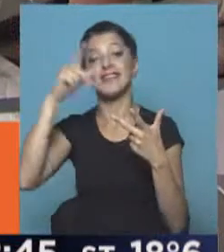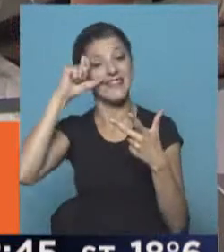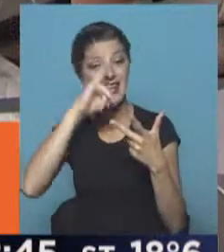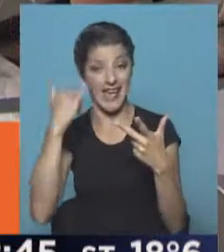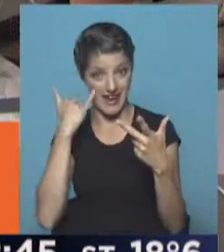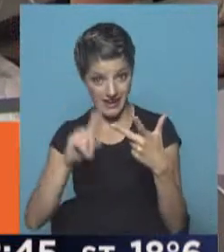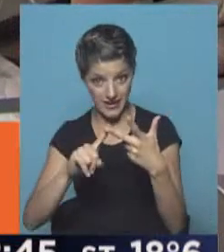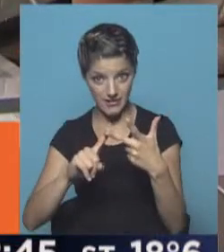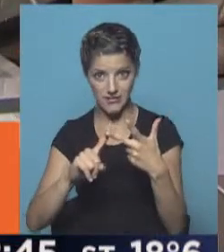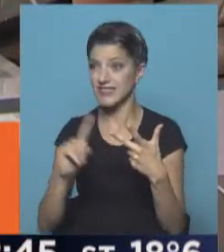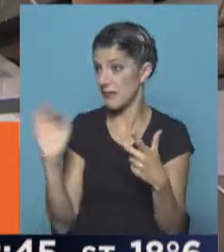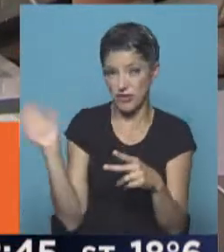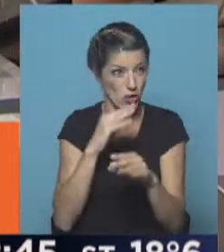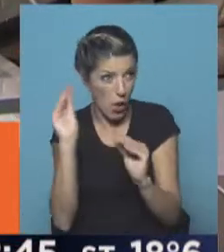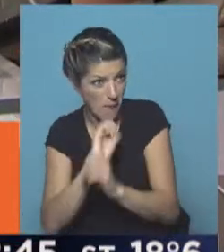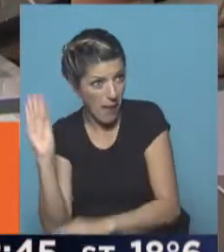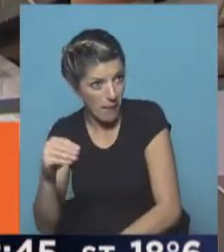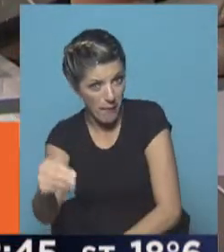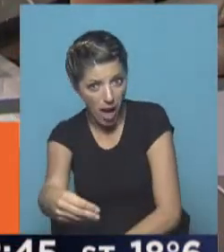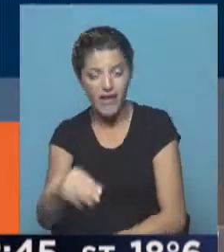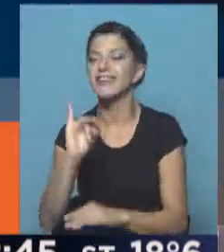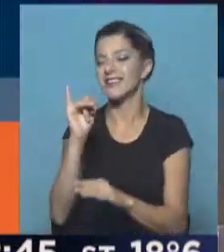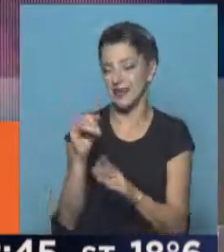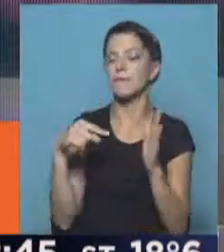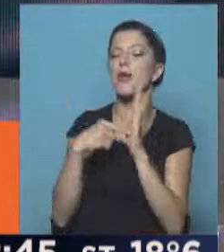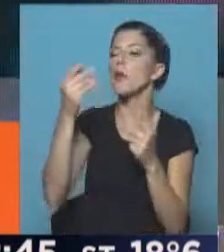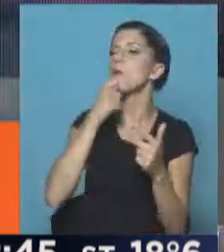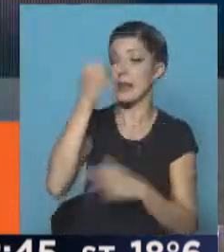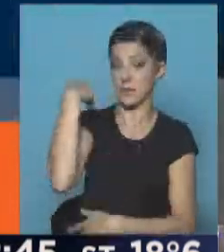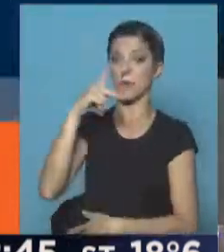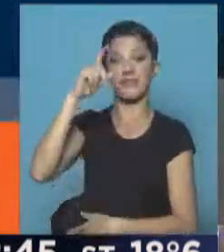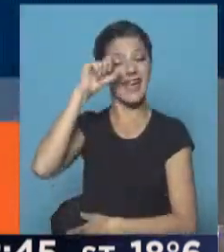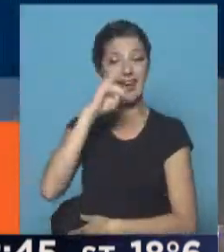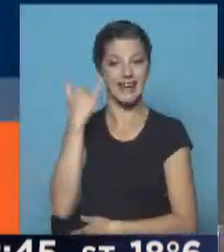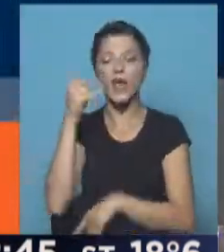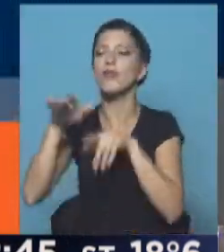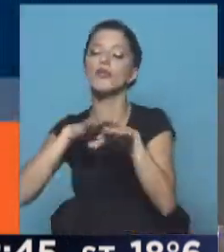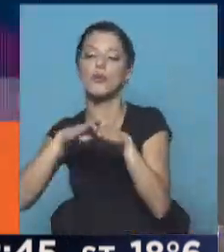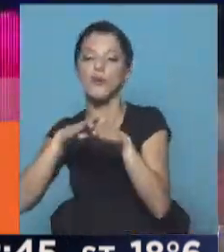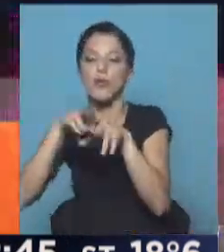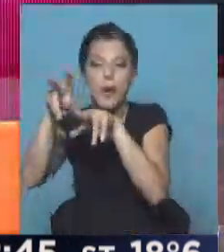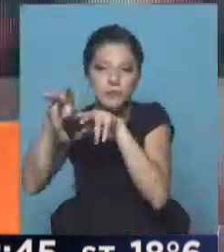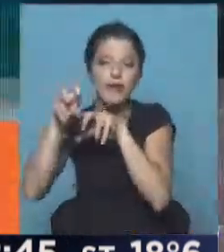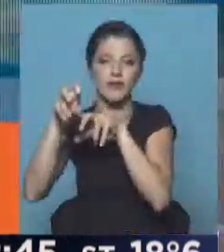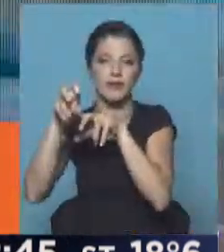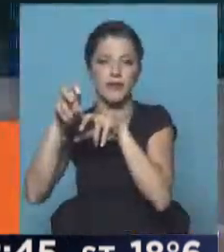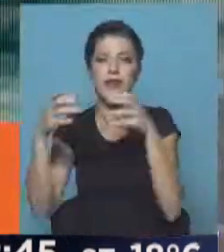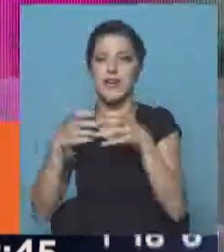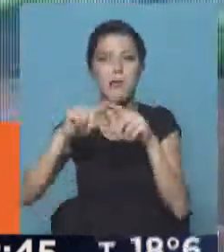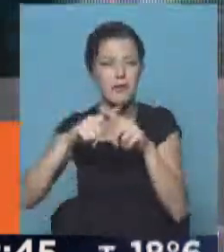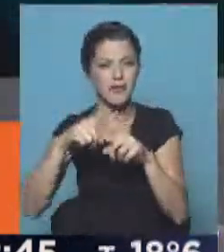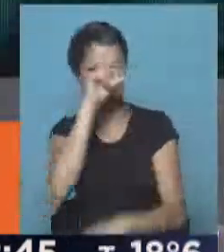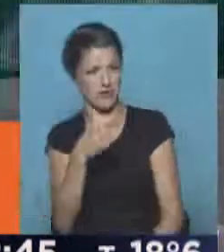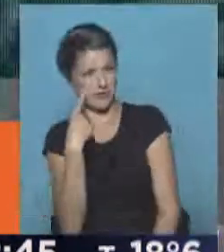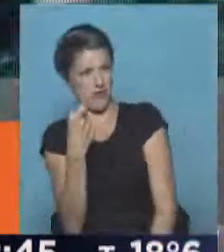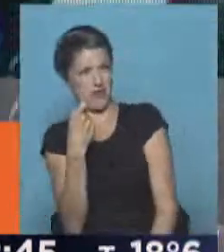a estos no les sirvió. A ninguno le dio resultado, pero ¿qué hizo Kerry? Se hizo filmar en una escena de cacería, sí, y los republicanos se dieron cuenta rápidamente que la chaqueta que tenía